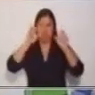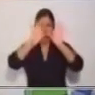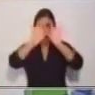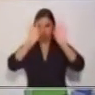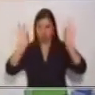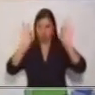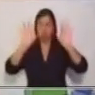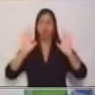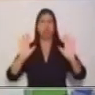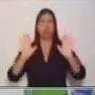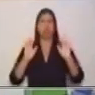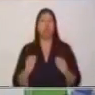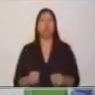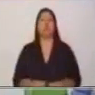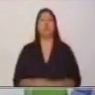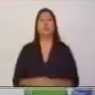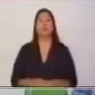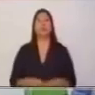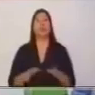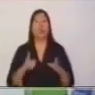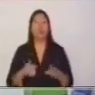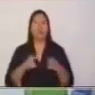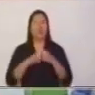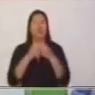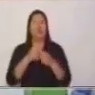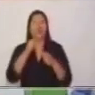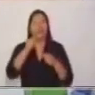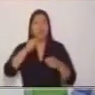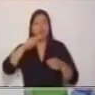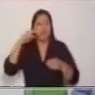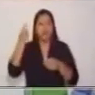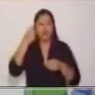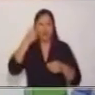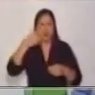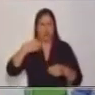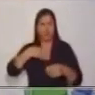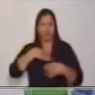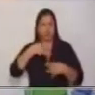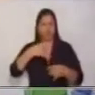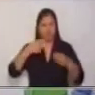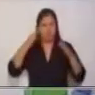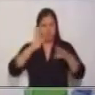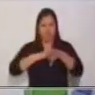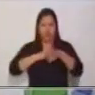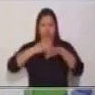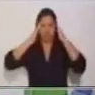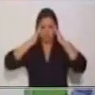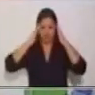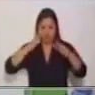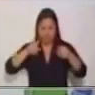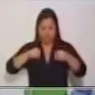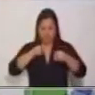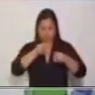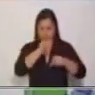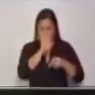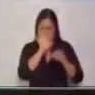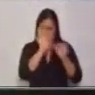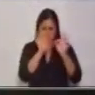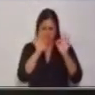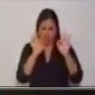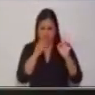desarrollar y debe ser llamativo para motivar a la lectura a quien esté